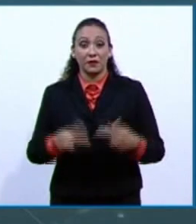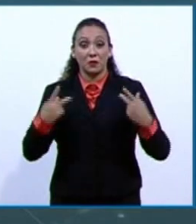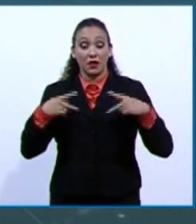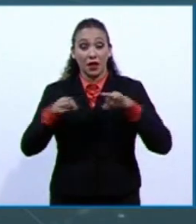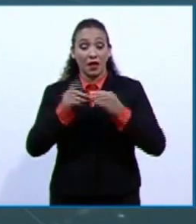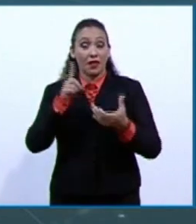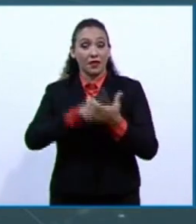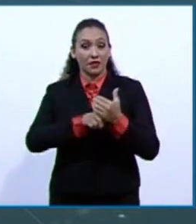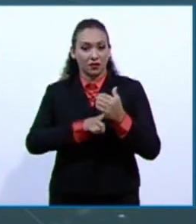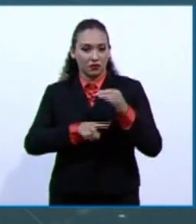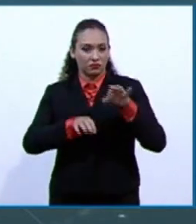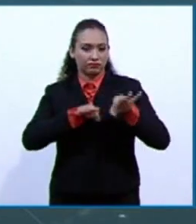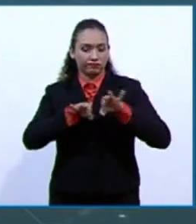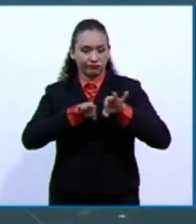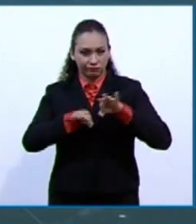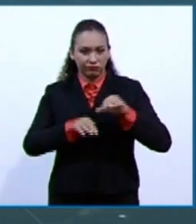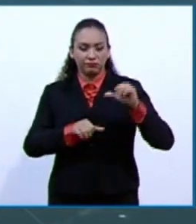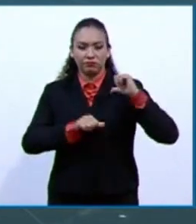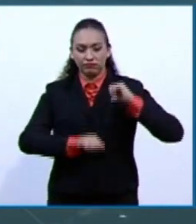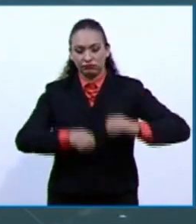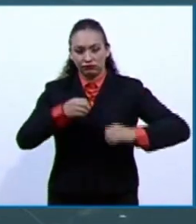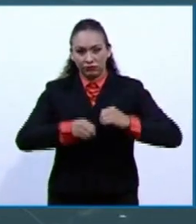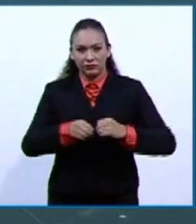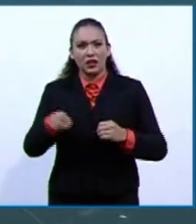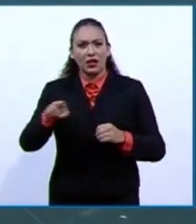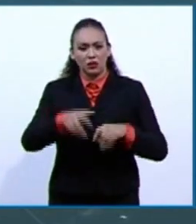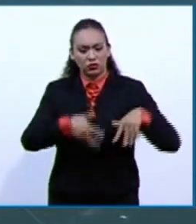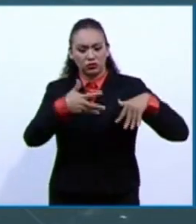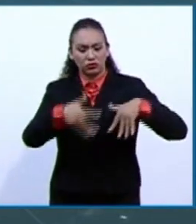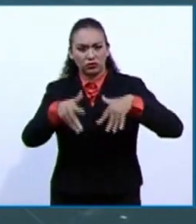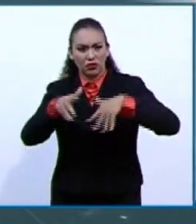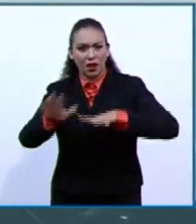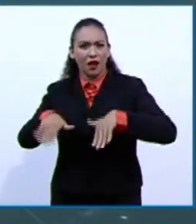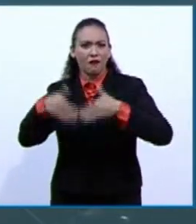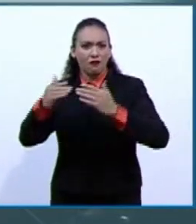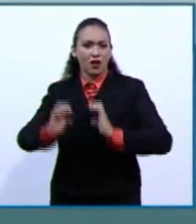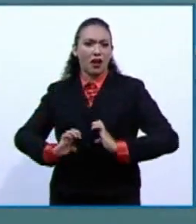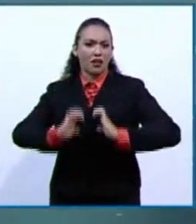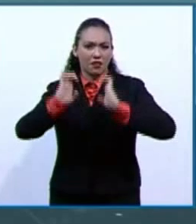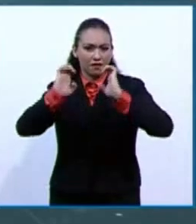Trabajadores del Poder Judicial se manifiestan en el Consejo de la Judicatura Federal.